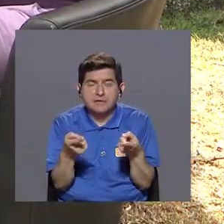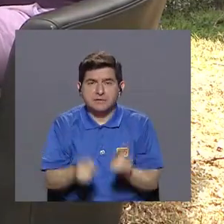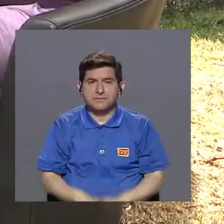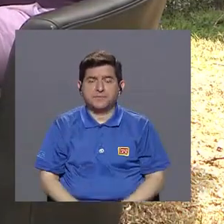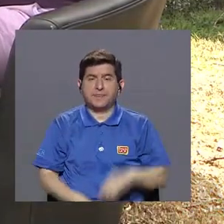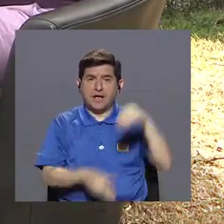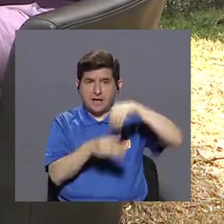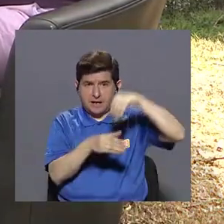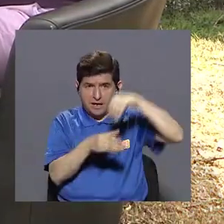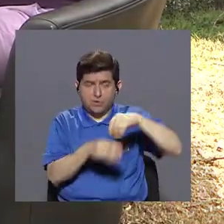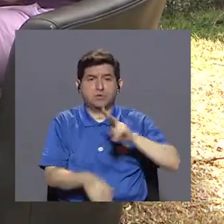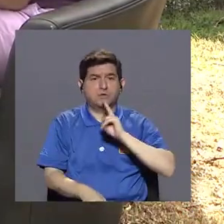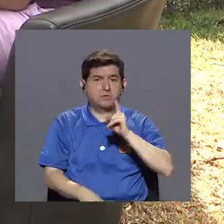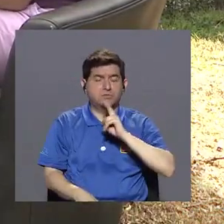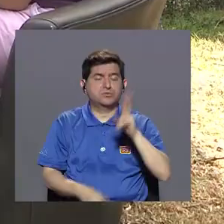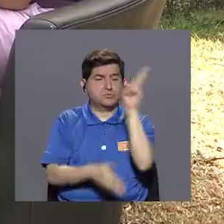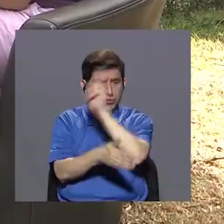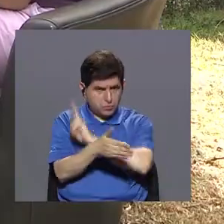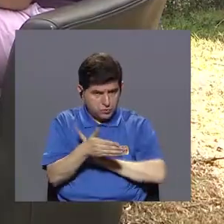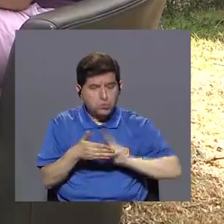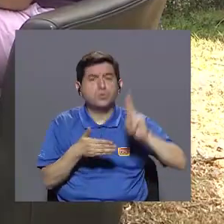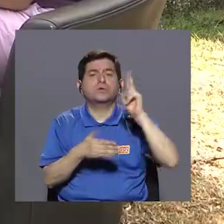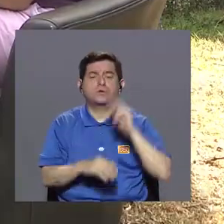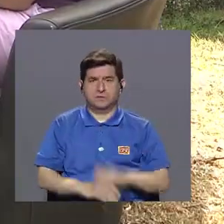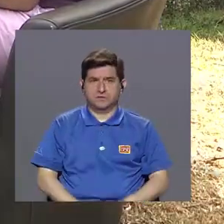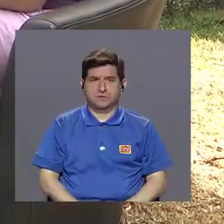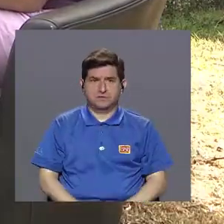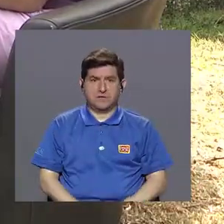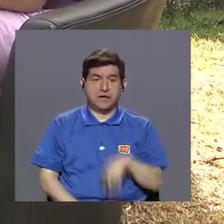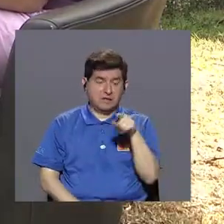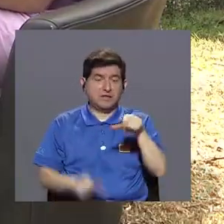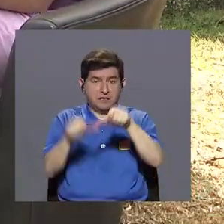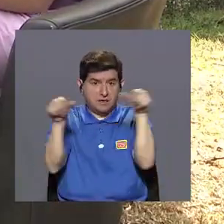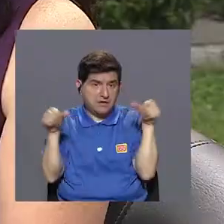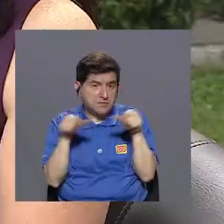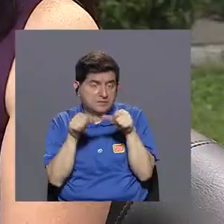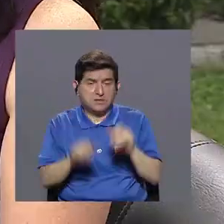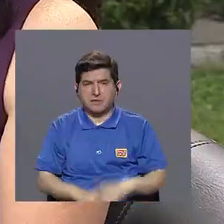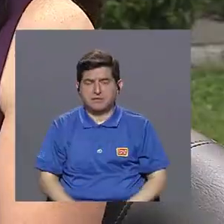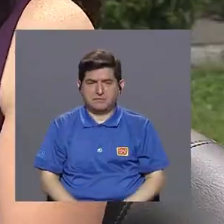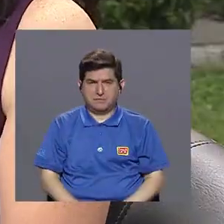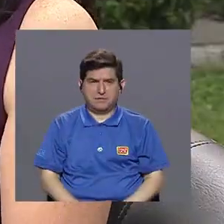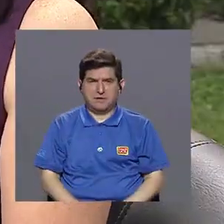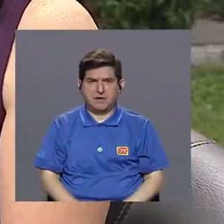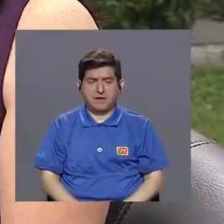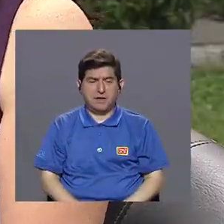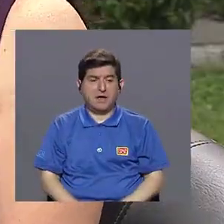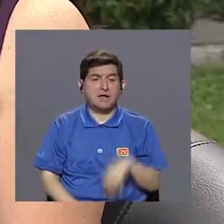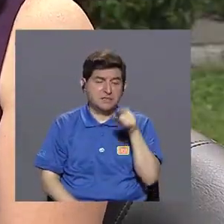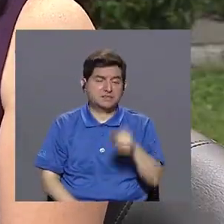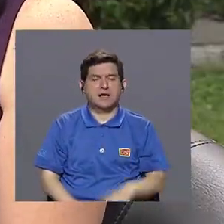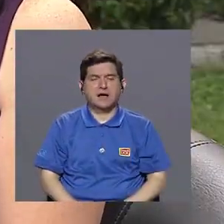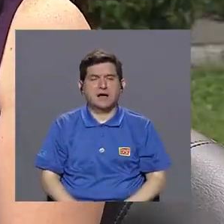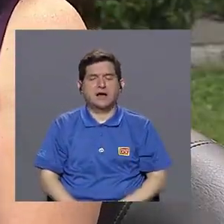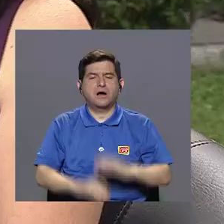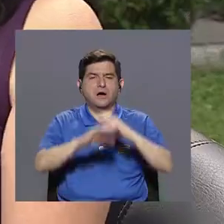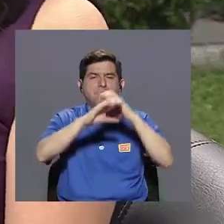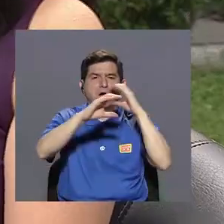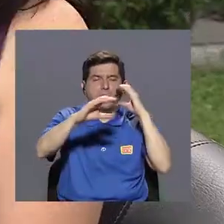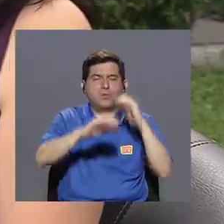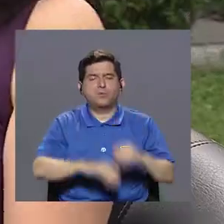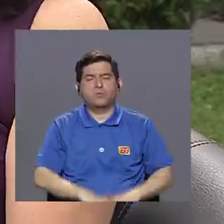sea, el aporte que de verdad está dando la universidad en ese sentido, porque es ubicarles la microbús,